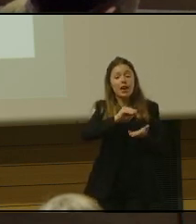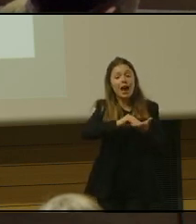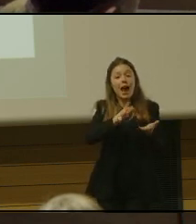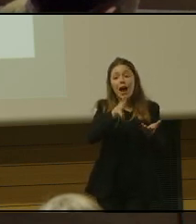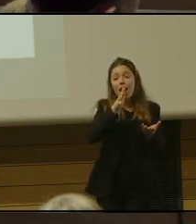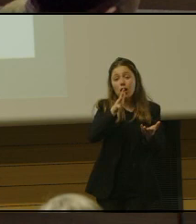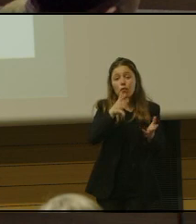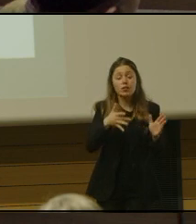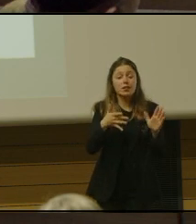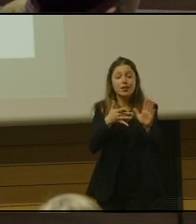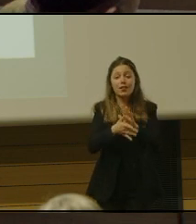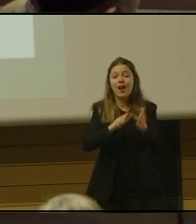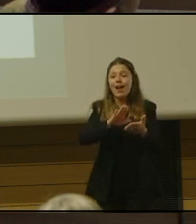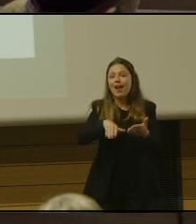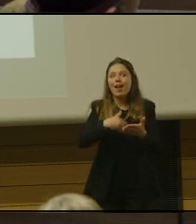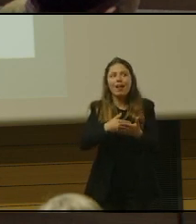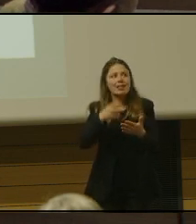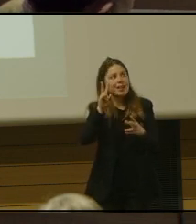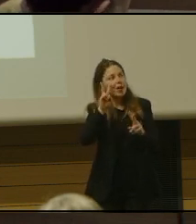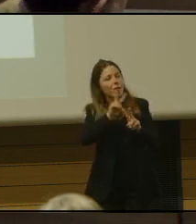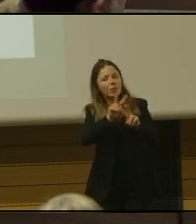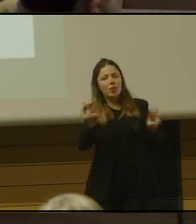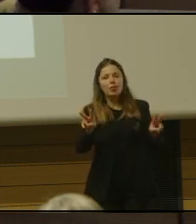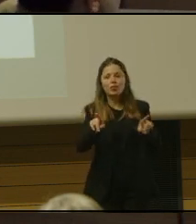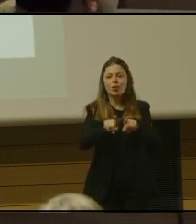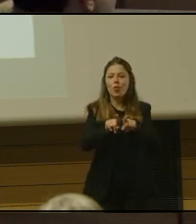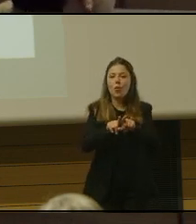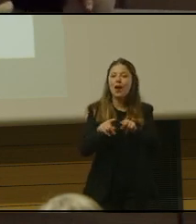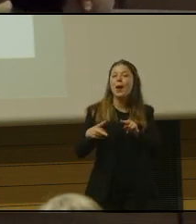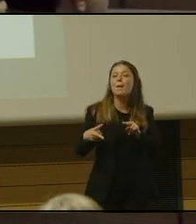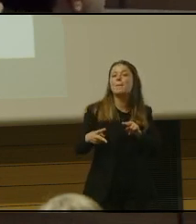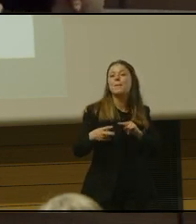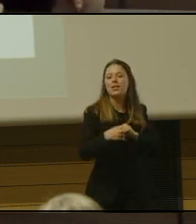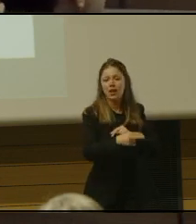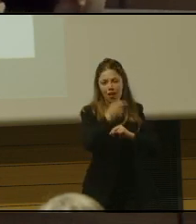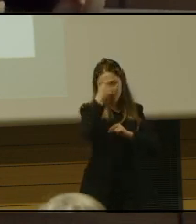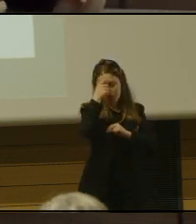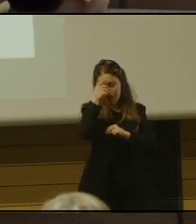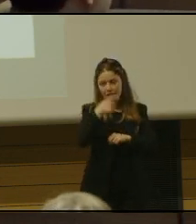alcohol, bueno, pues hasta se ve como que previene de la enfermedad cardiovascular. Bueno,